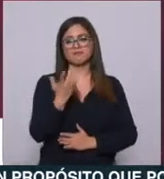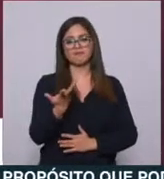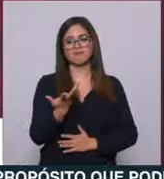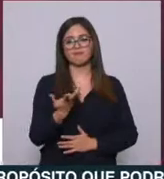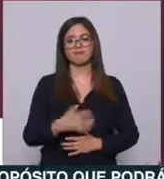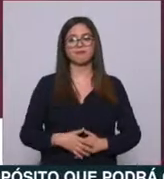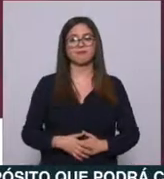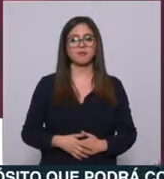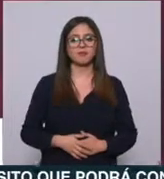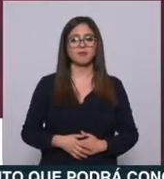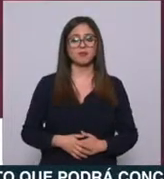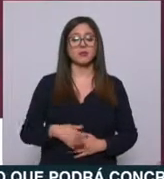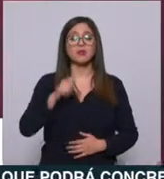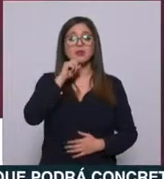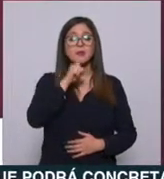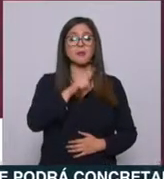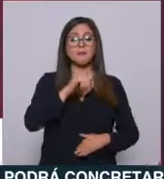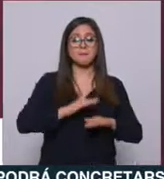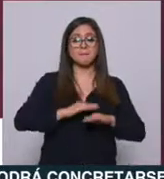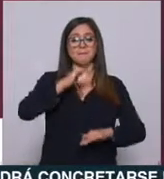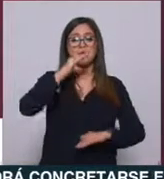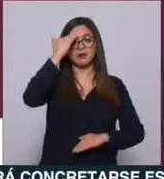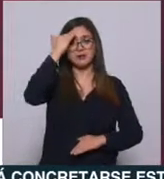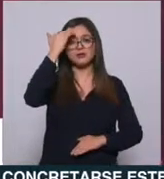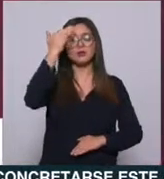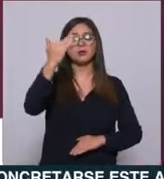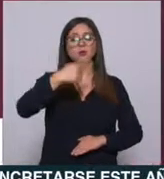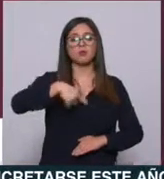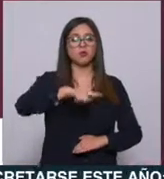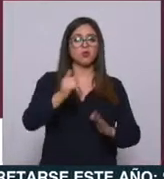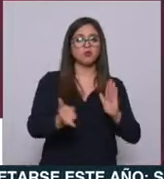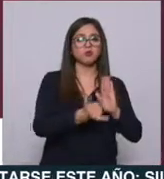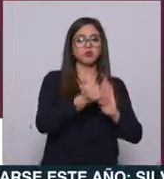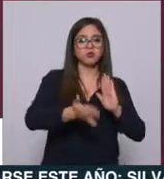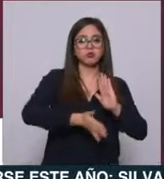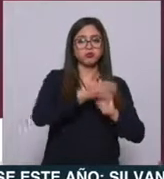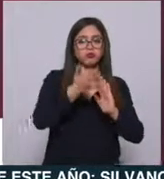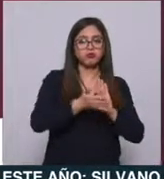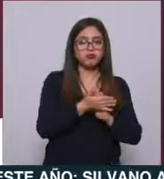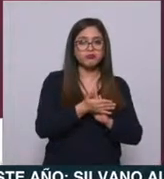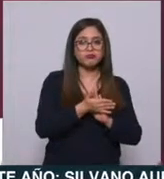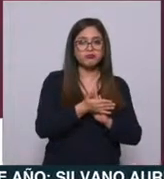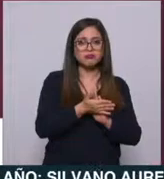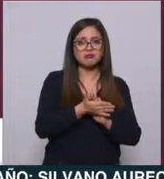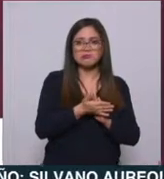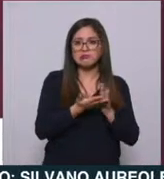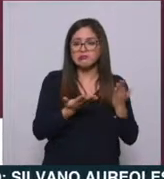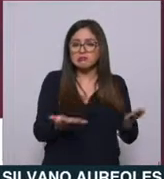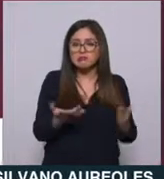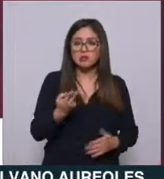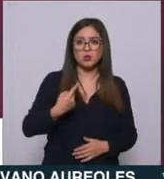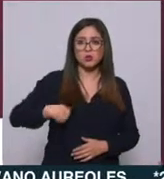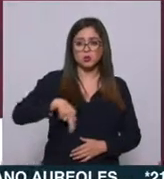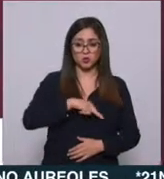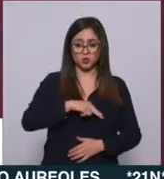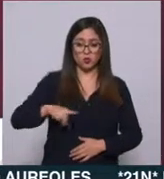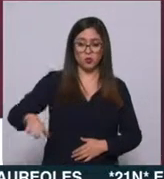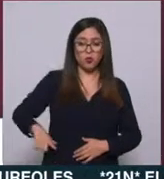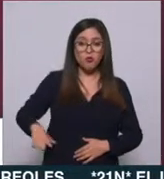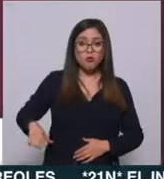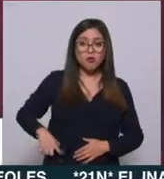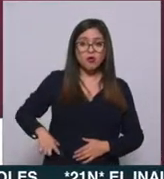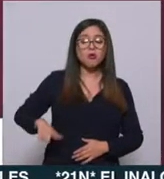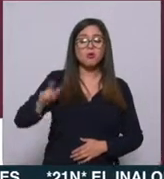en el tiempo de construcción. Y nosotros no vamos a hacer ninguna obra que no